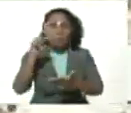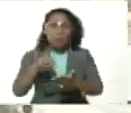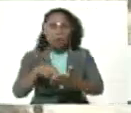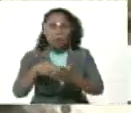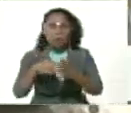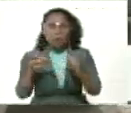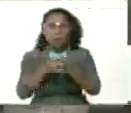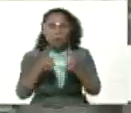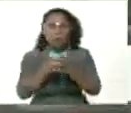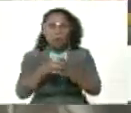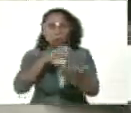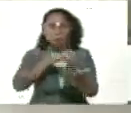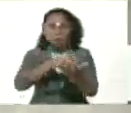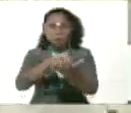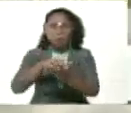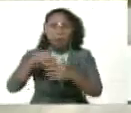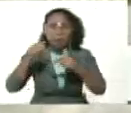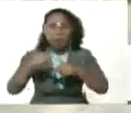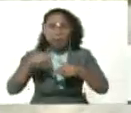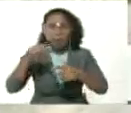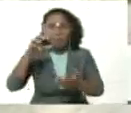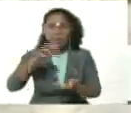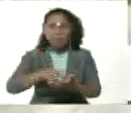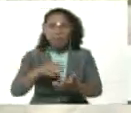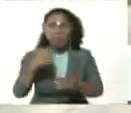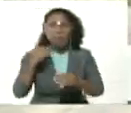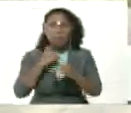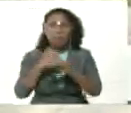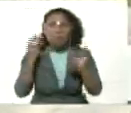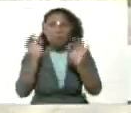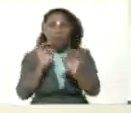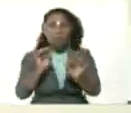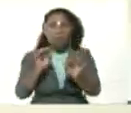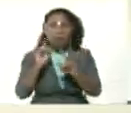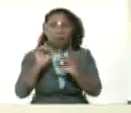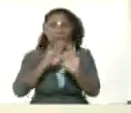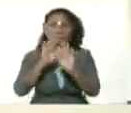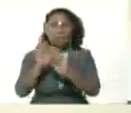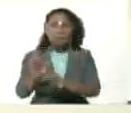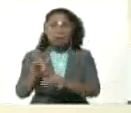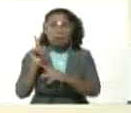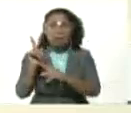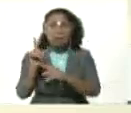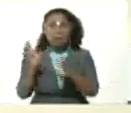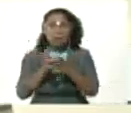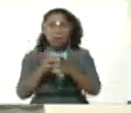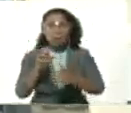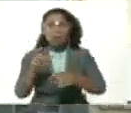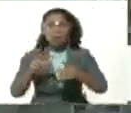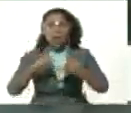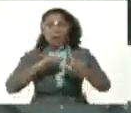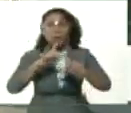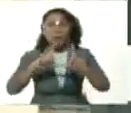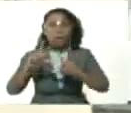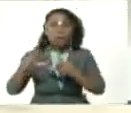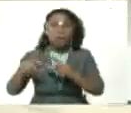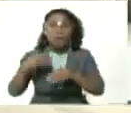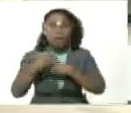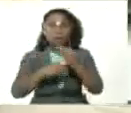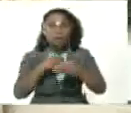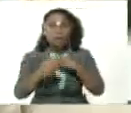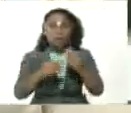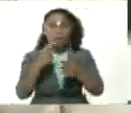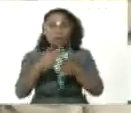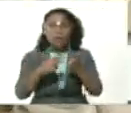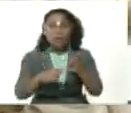órganos regionales aquí en este estado. De igual manera, bueno, el apoyo de la parte logística, empleando